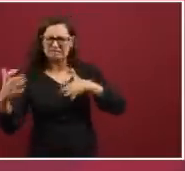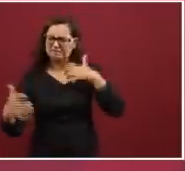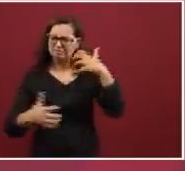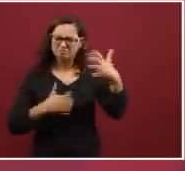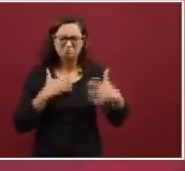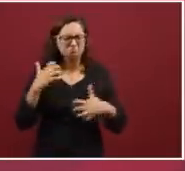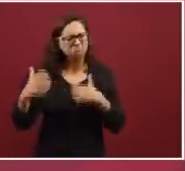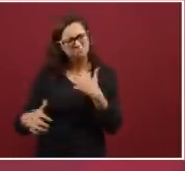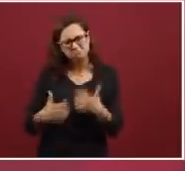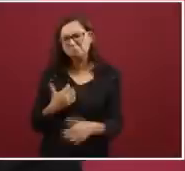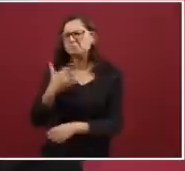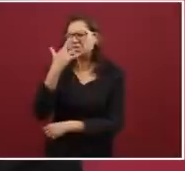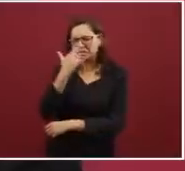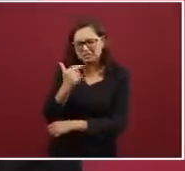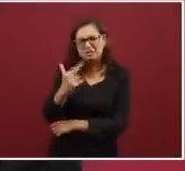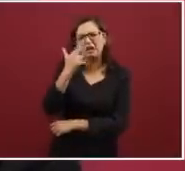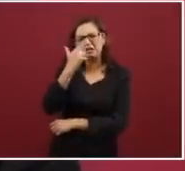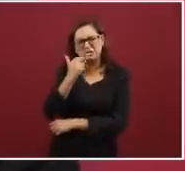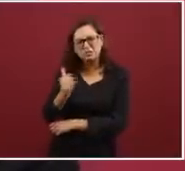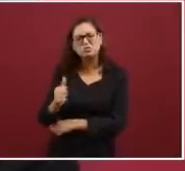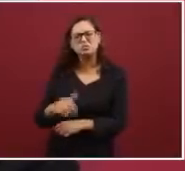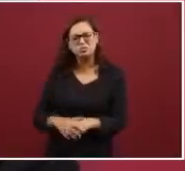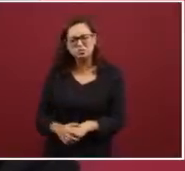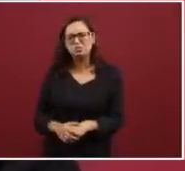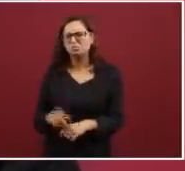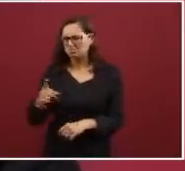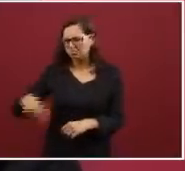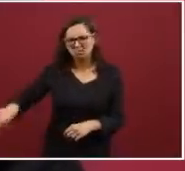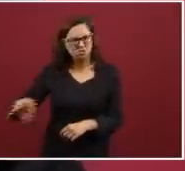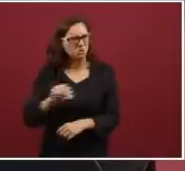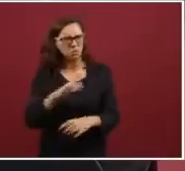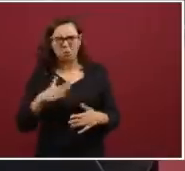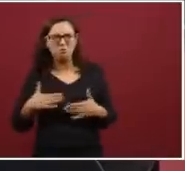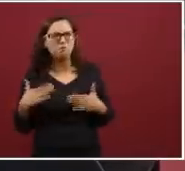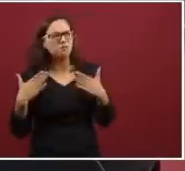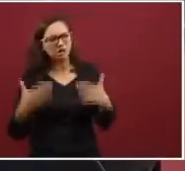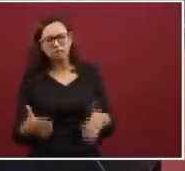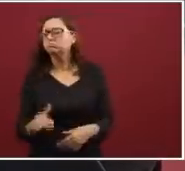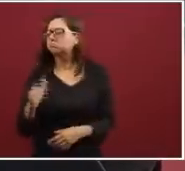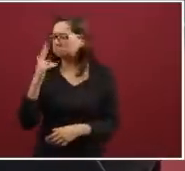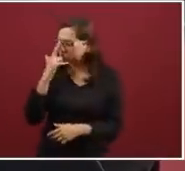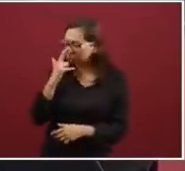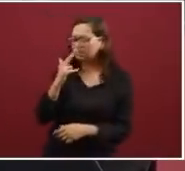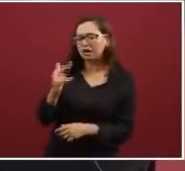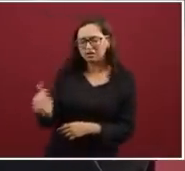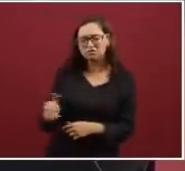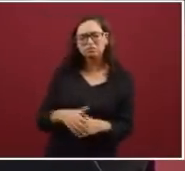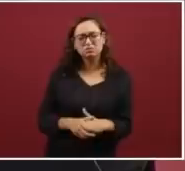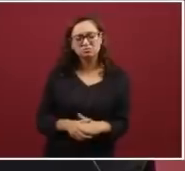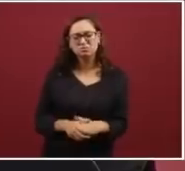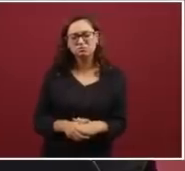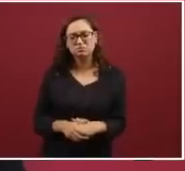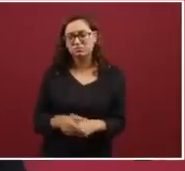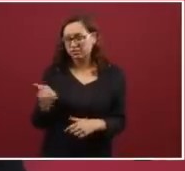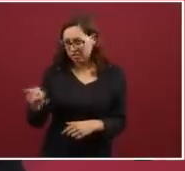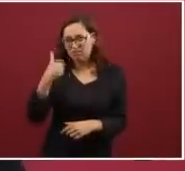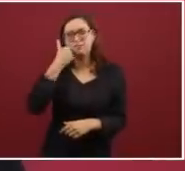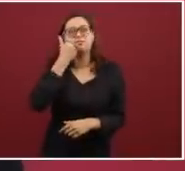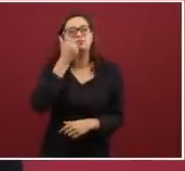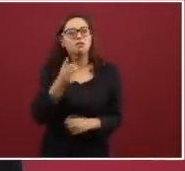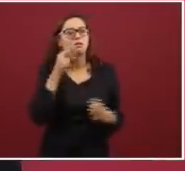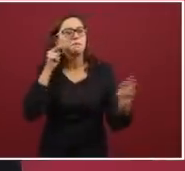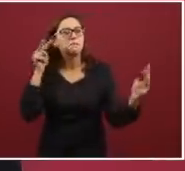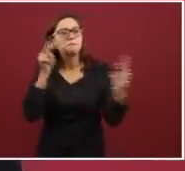y en no tener confianza y querer, ¿sí?, que que aparezcan sus